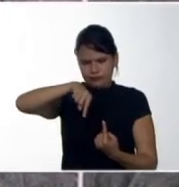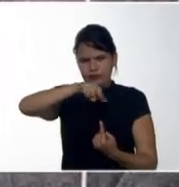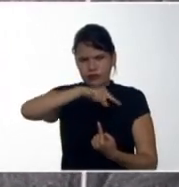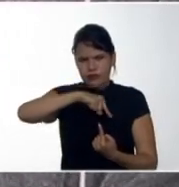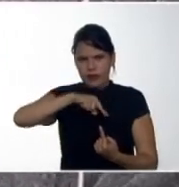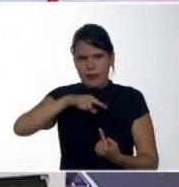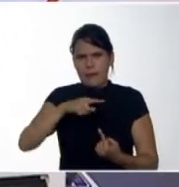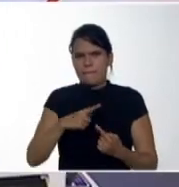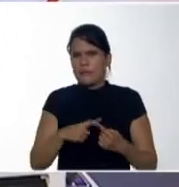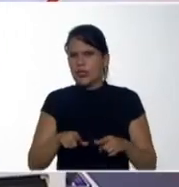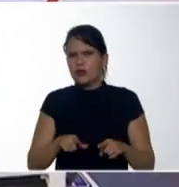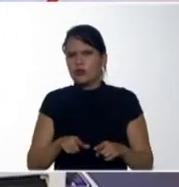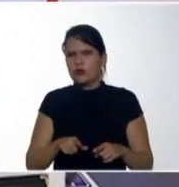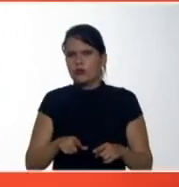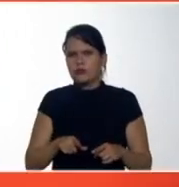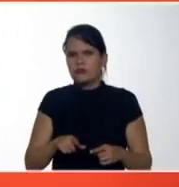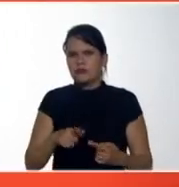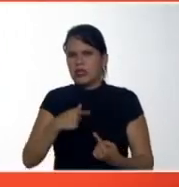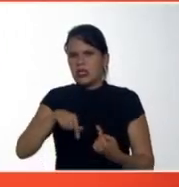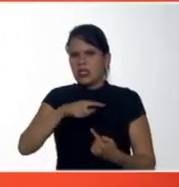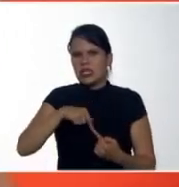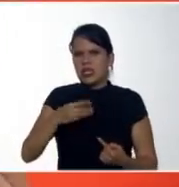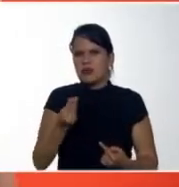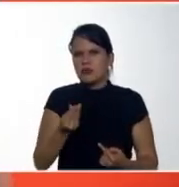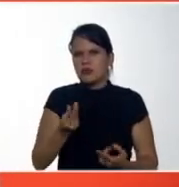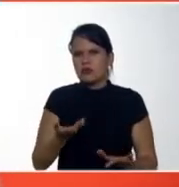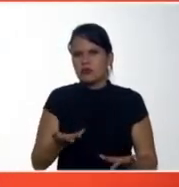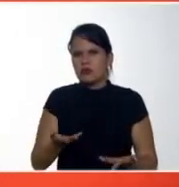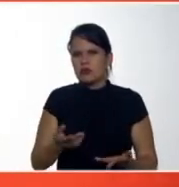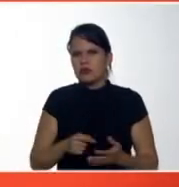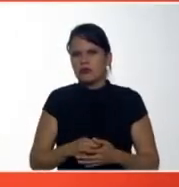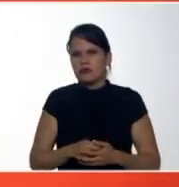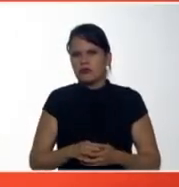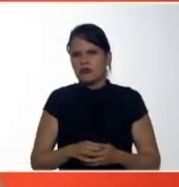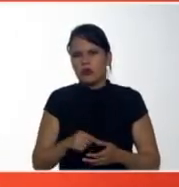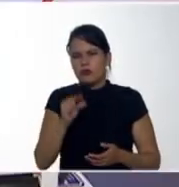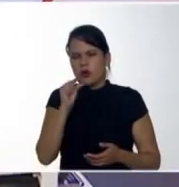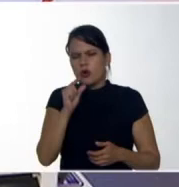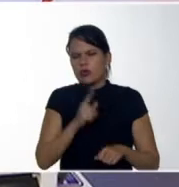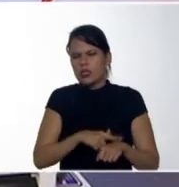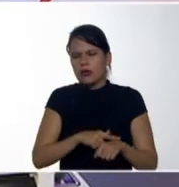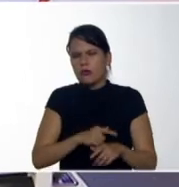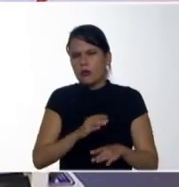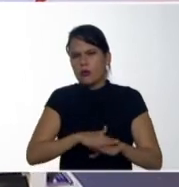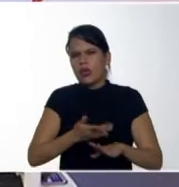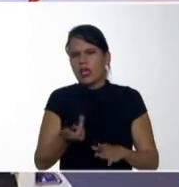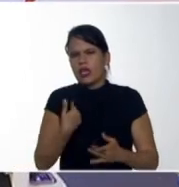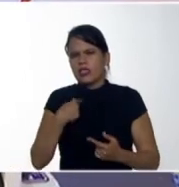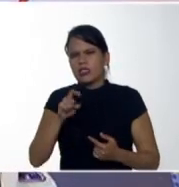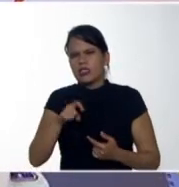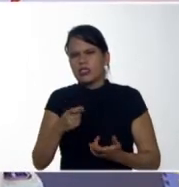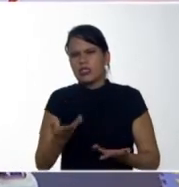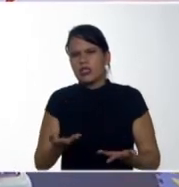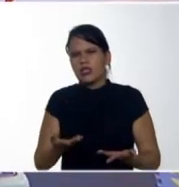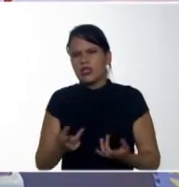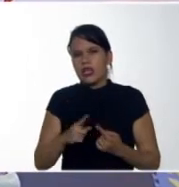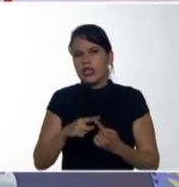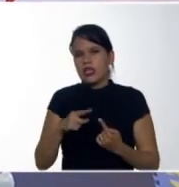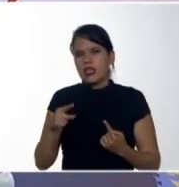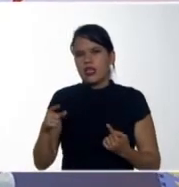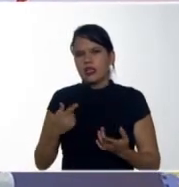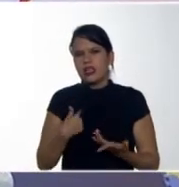pero no se mantiene ni siquiera en milésimas de segundo en movimiento. Porque ¿quién es que necesita esto? Joven en